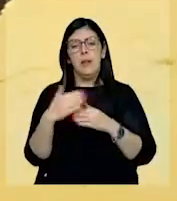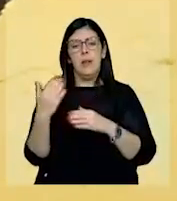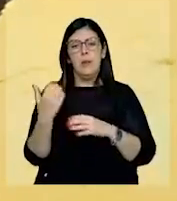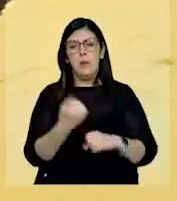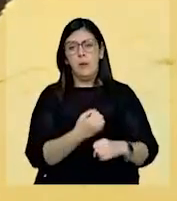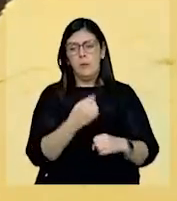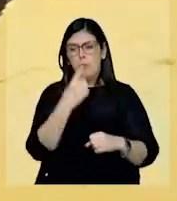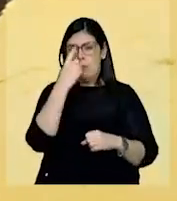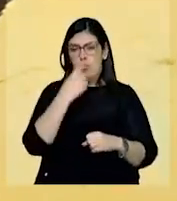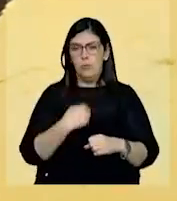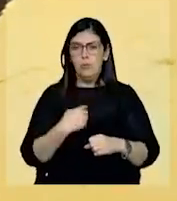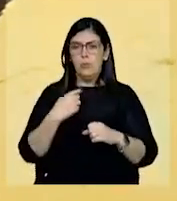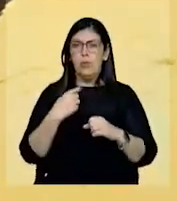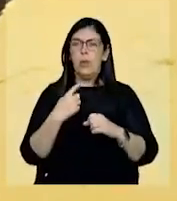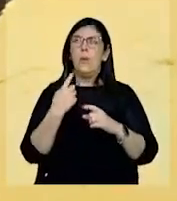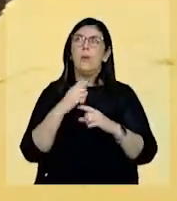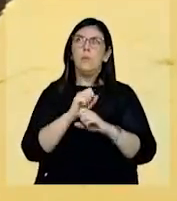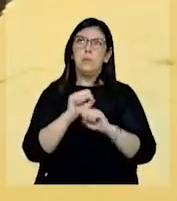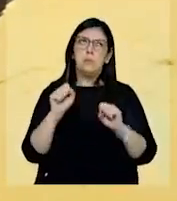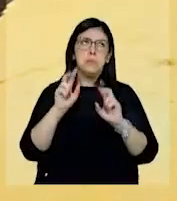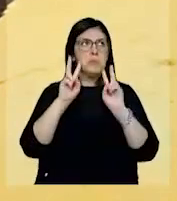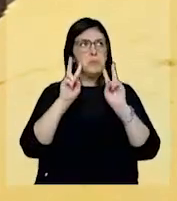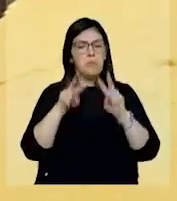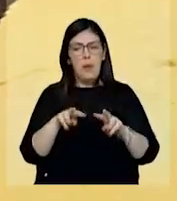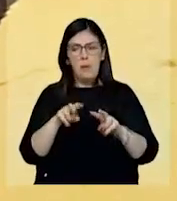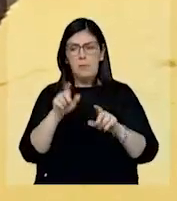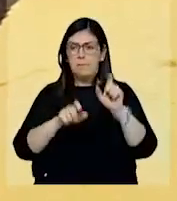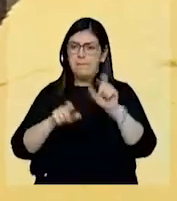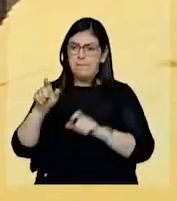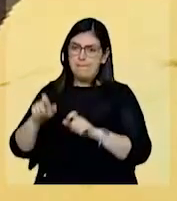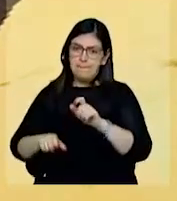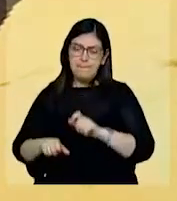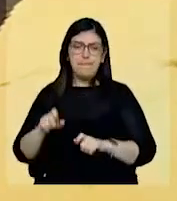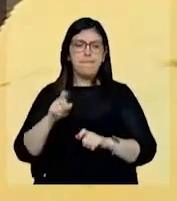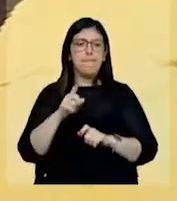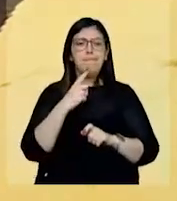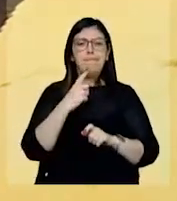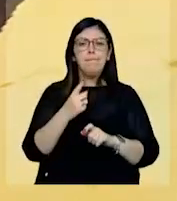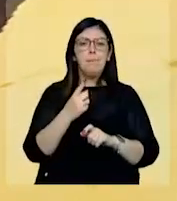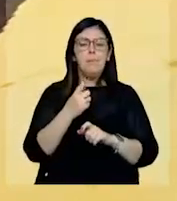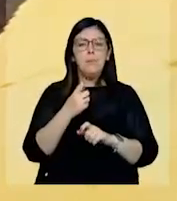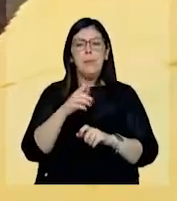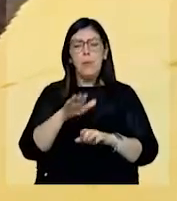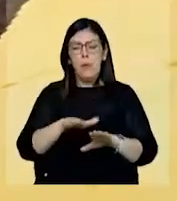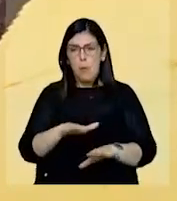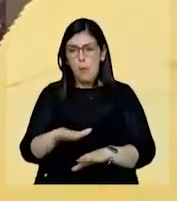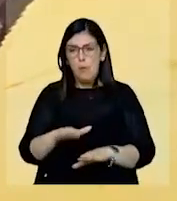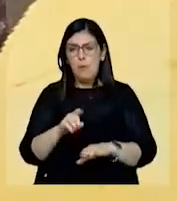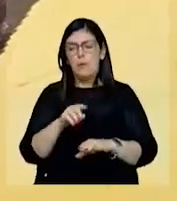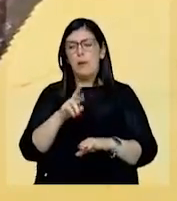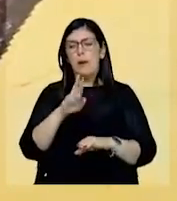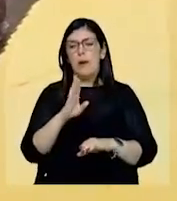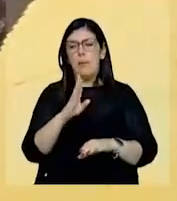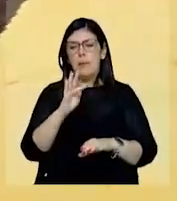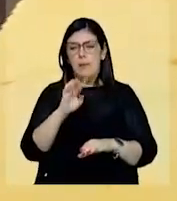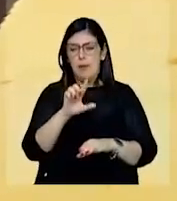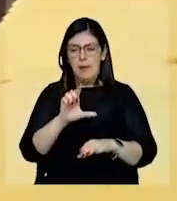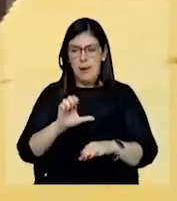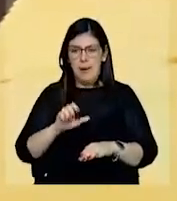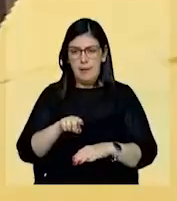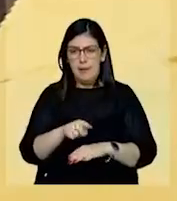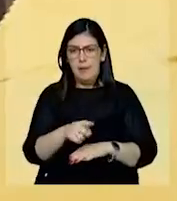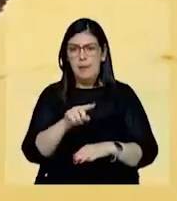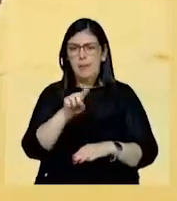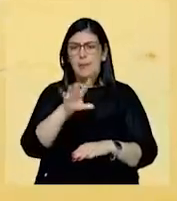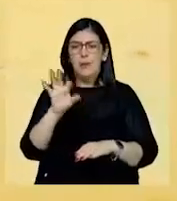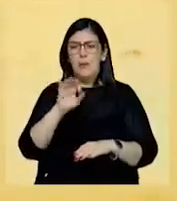museo a cielo abierto donde las personas van a poder acercarse a lo que son las huellas de reptiles de hace 150 millones de